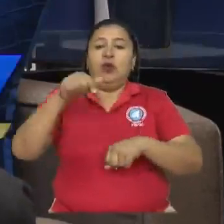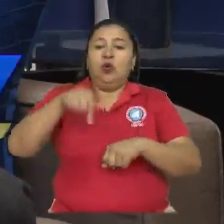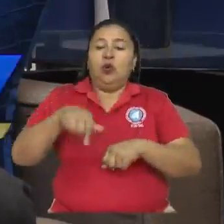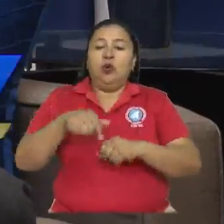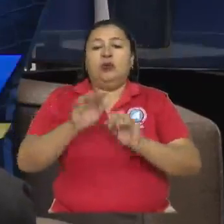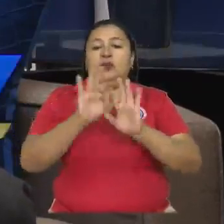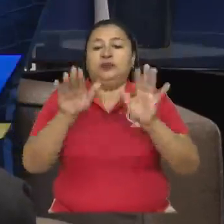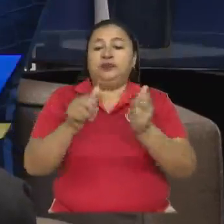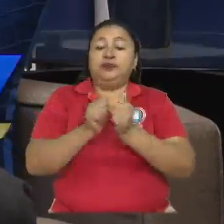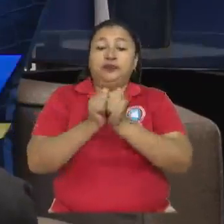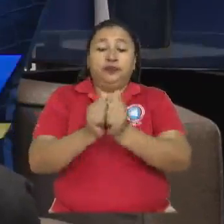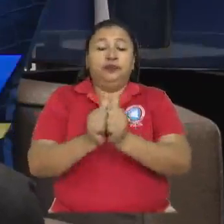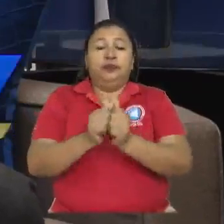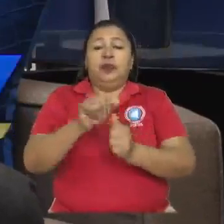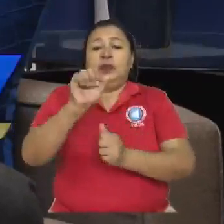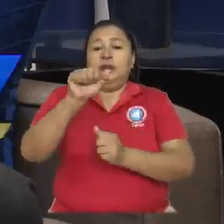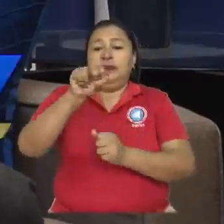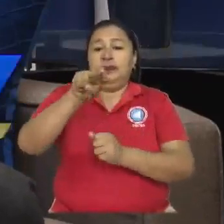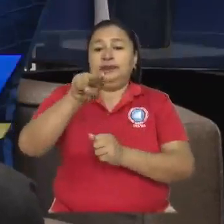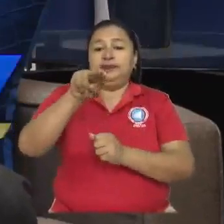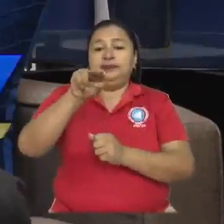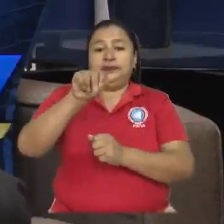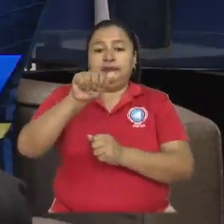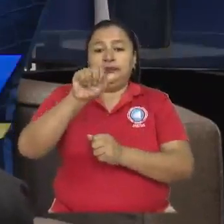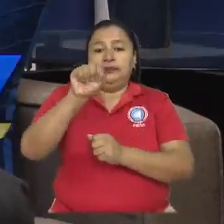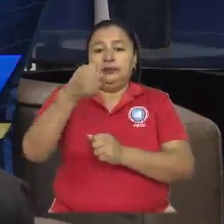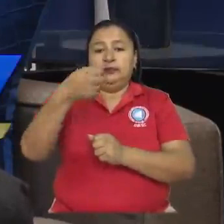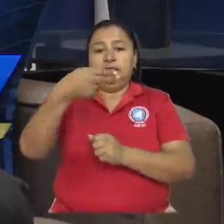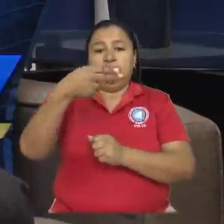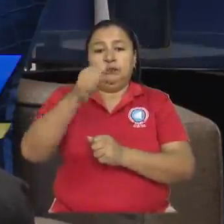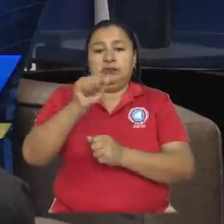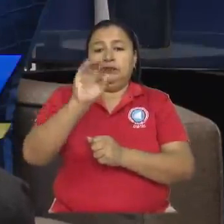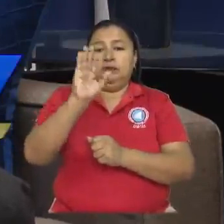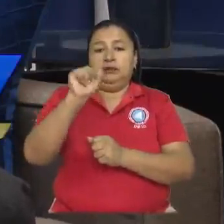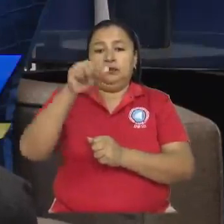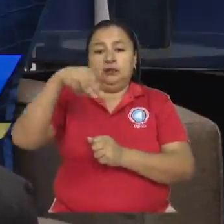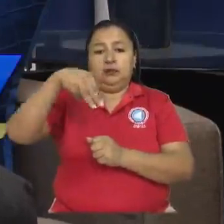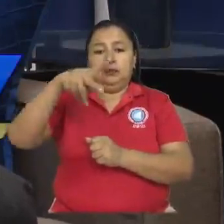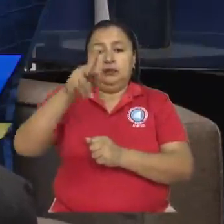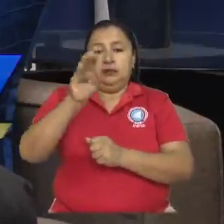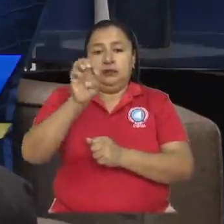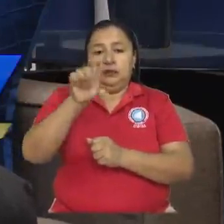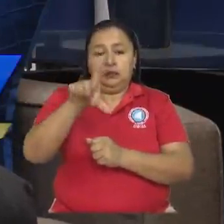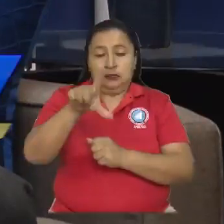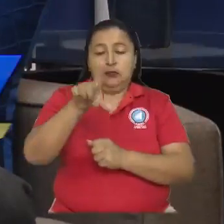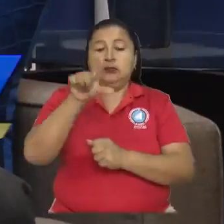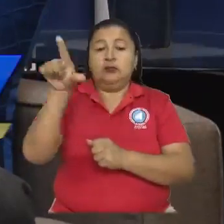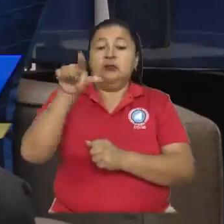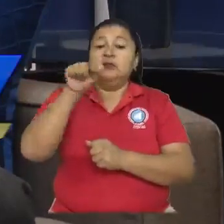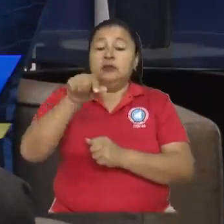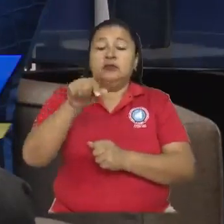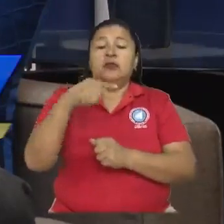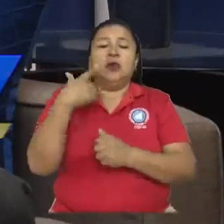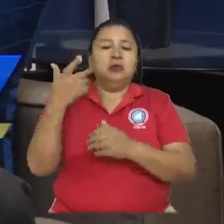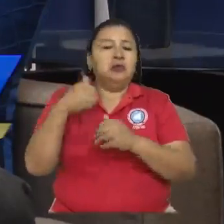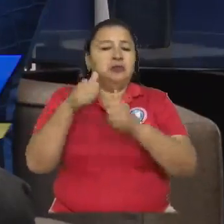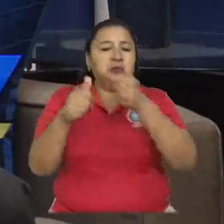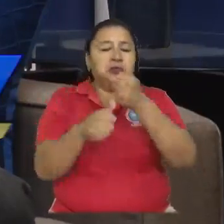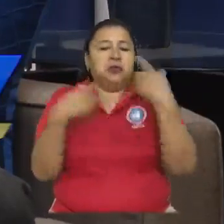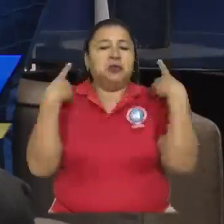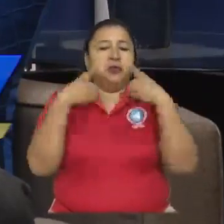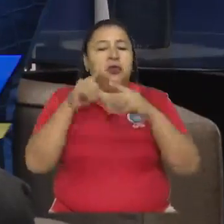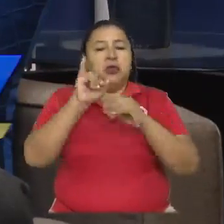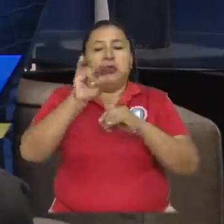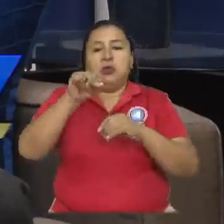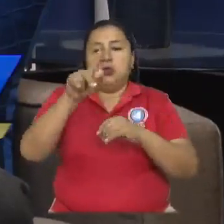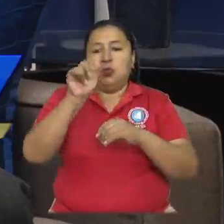compañera Anaya Campbell, codirectora del Instituto Nicaragüense de Turismo. Y con ella conocemos y conversamos un poco sobre lo que ha sido el